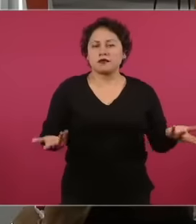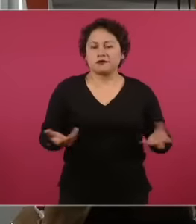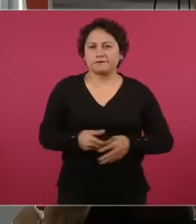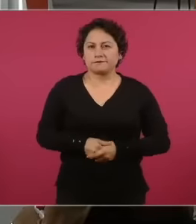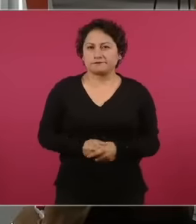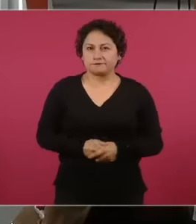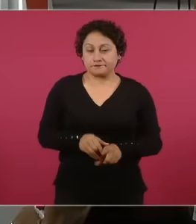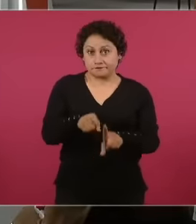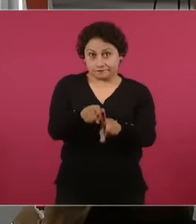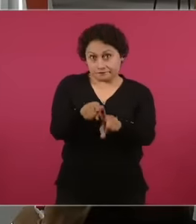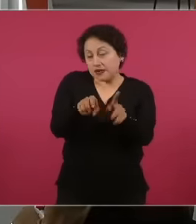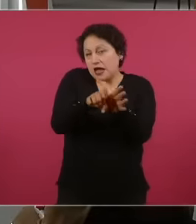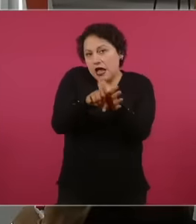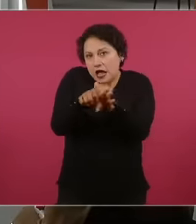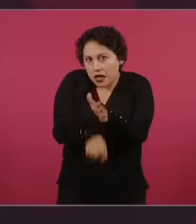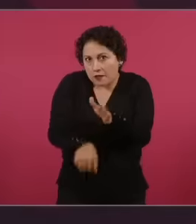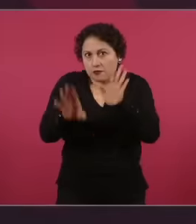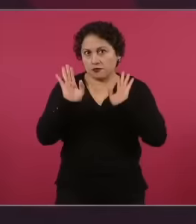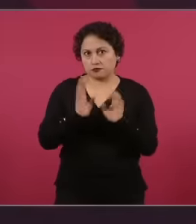otros,